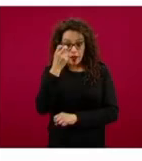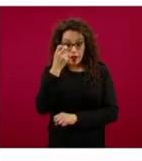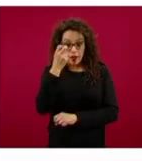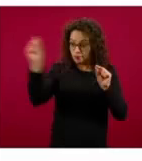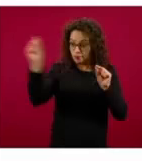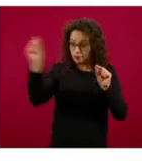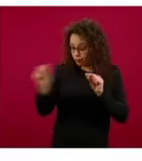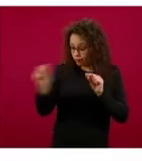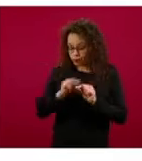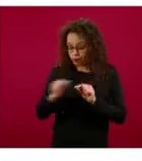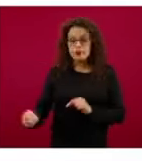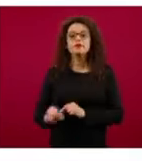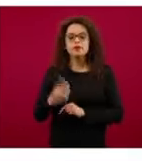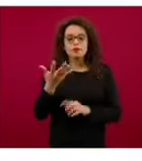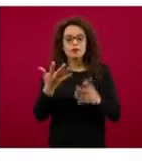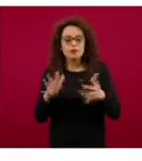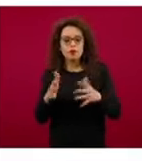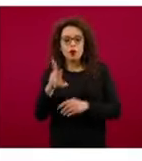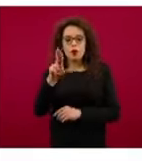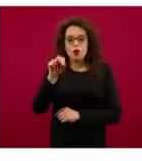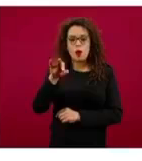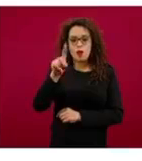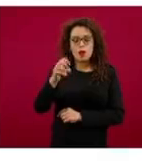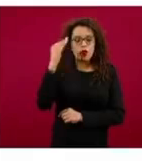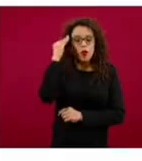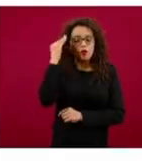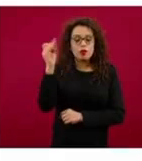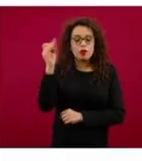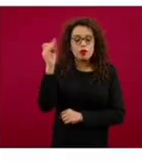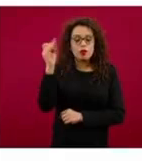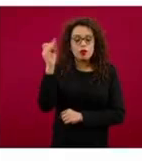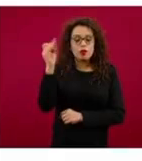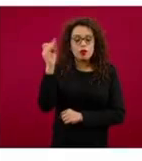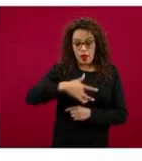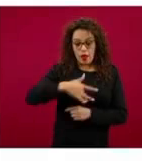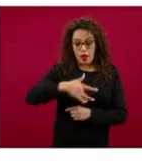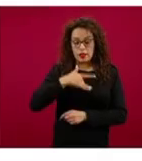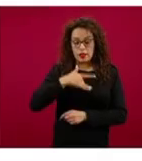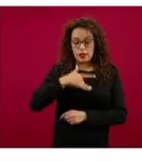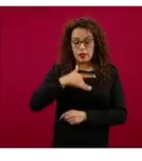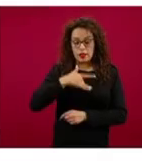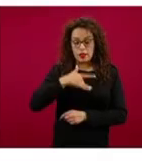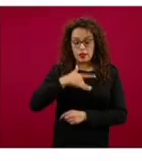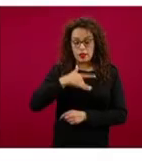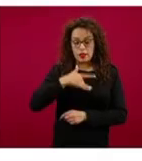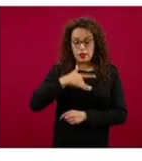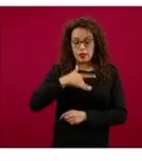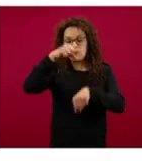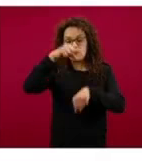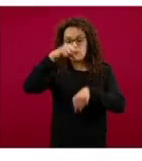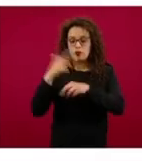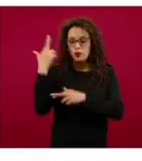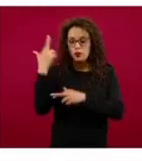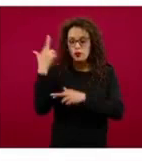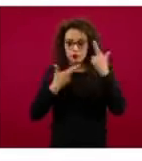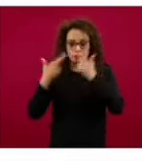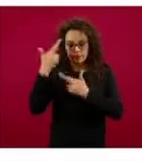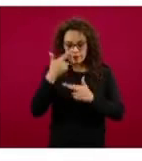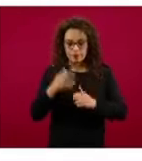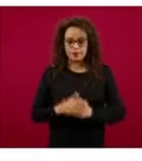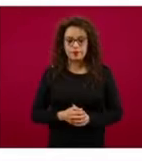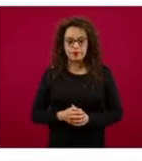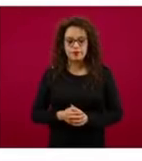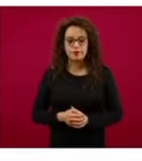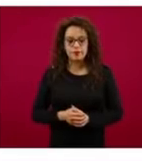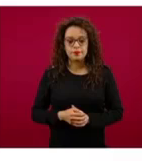esa entidad, de cada una de las entidades de tiempo, desde el inicio de síntomas hasta que buscaron de atención, y en el eje vertical lo que tenemos